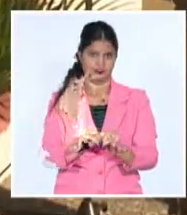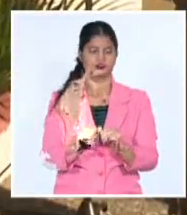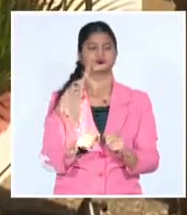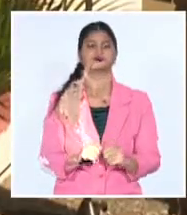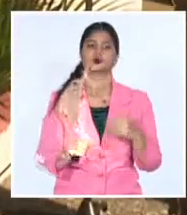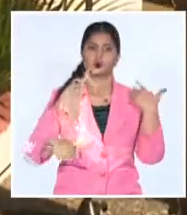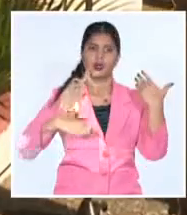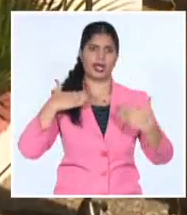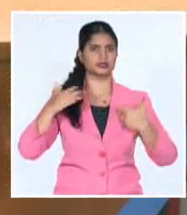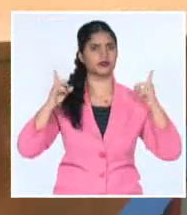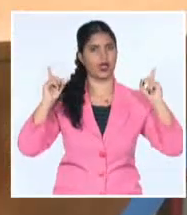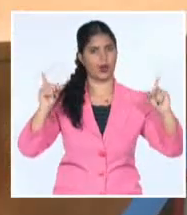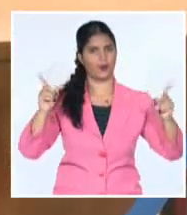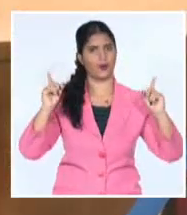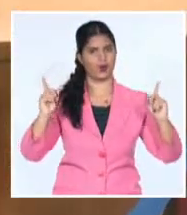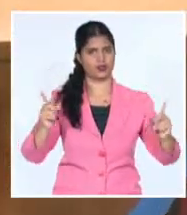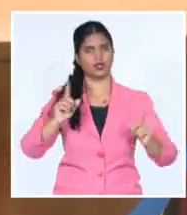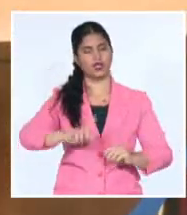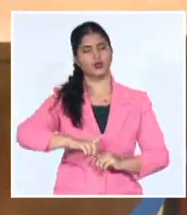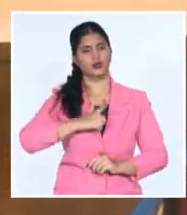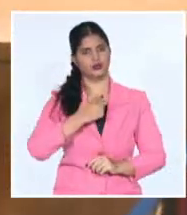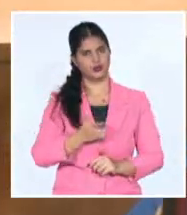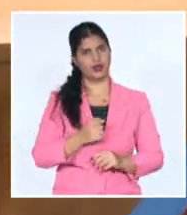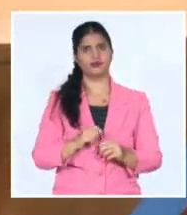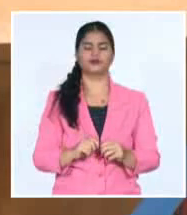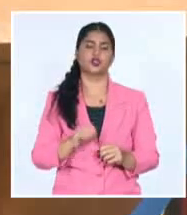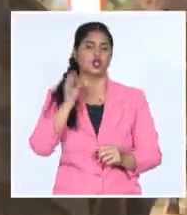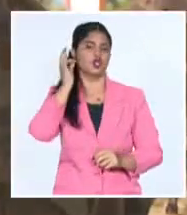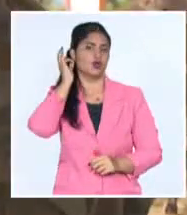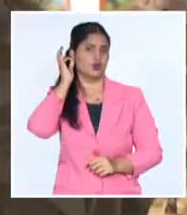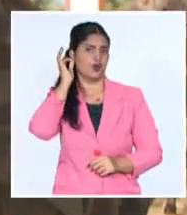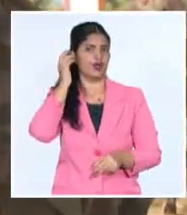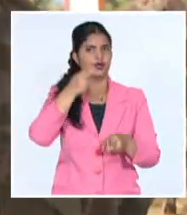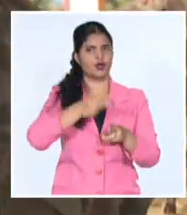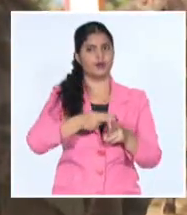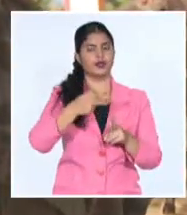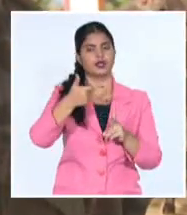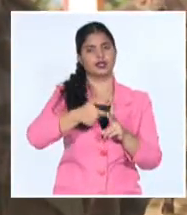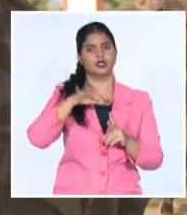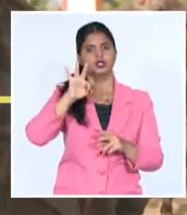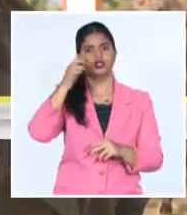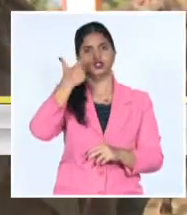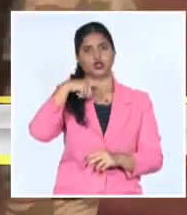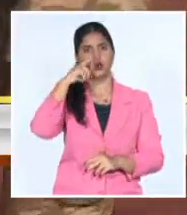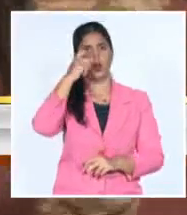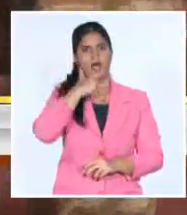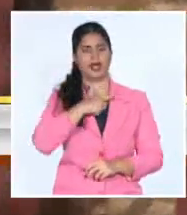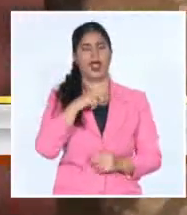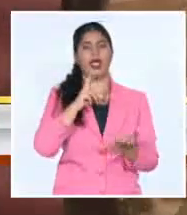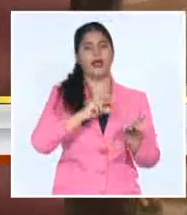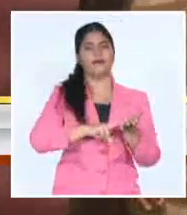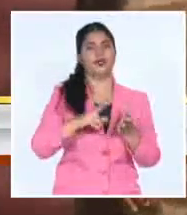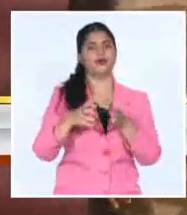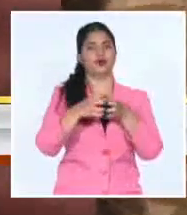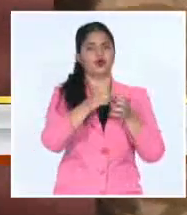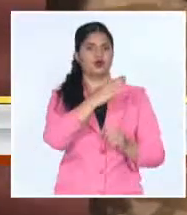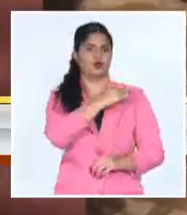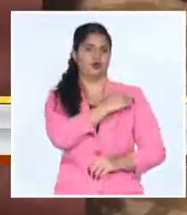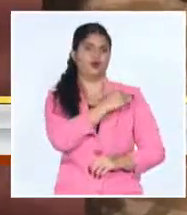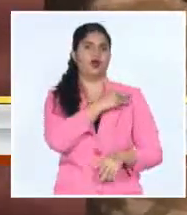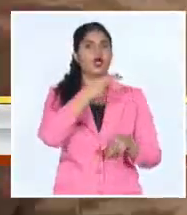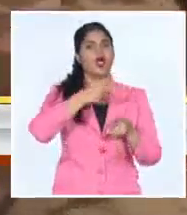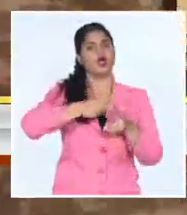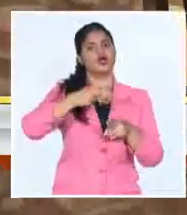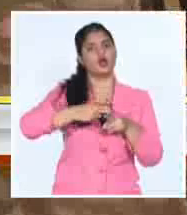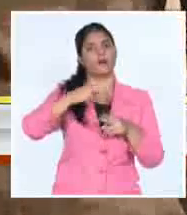Jornada cargada de emociones, invaden a Joana Torres Pérez, soldado de la Brigada de la Frontera, Orden Antonio Maceo. La